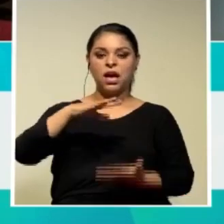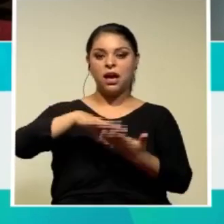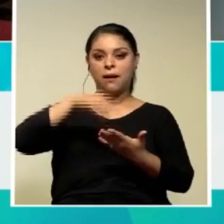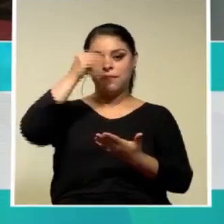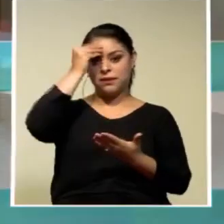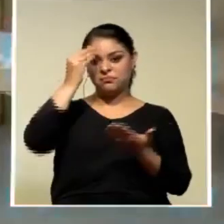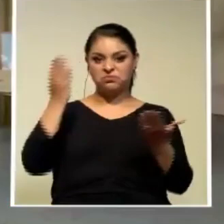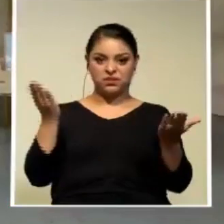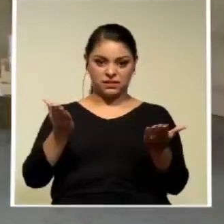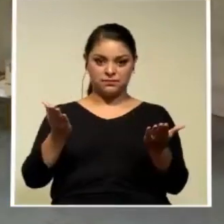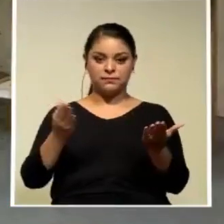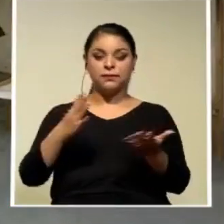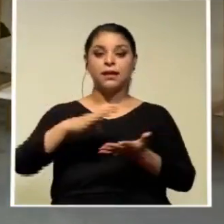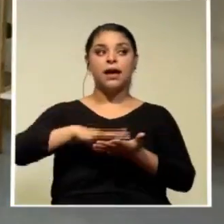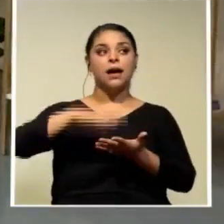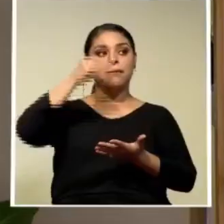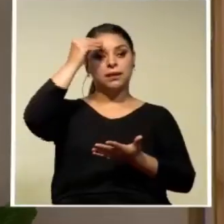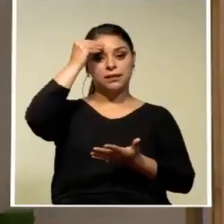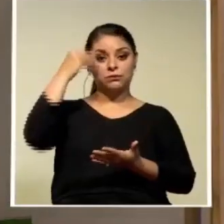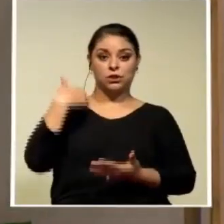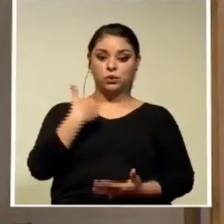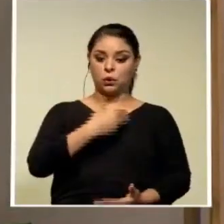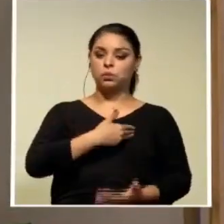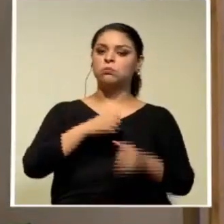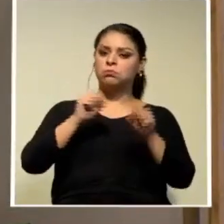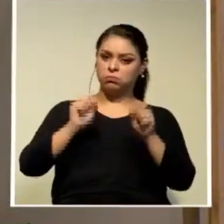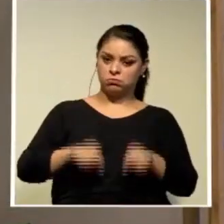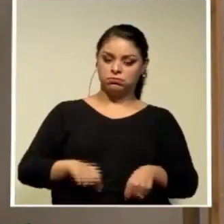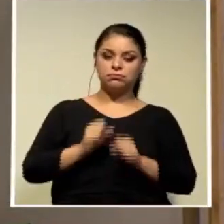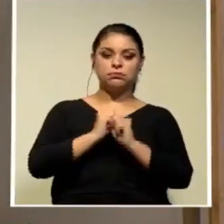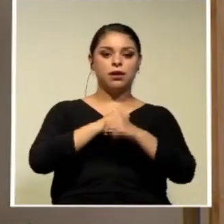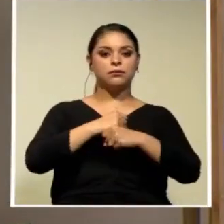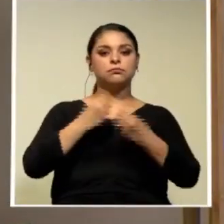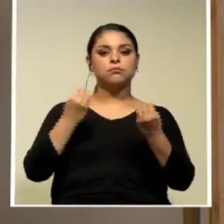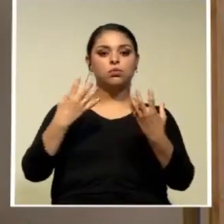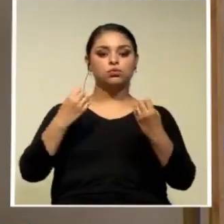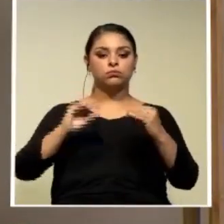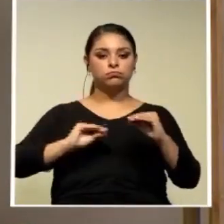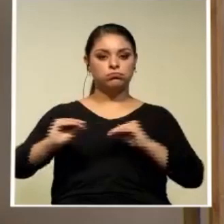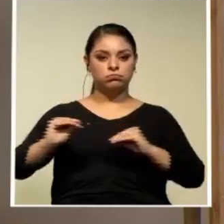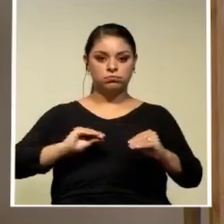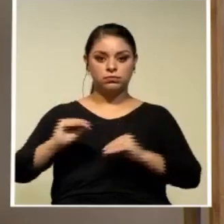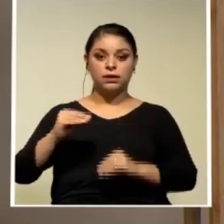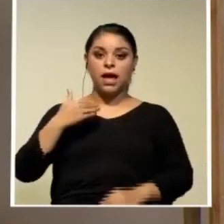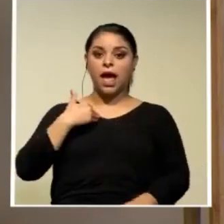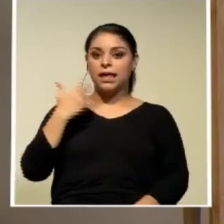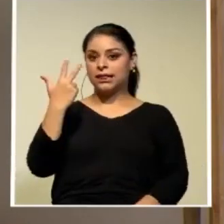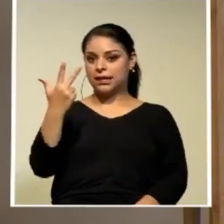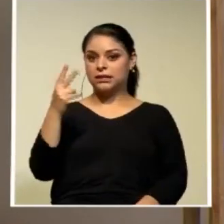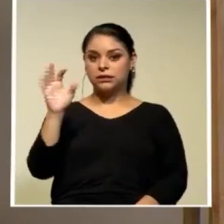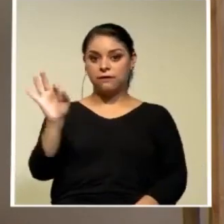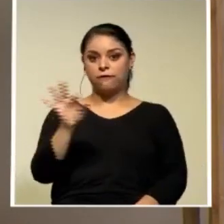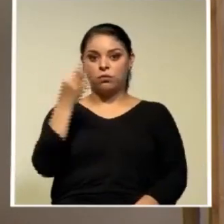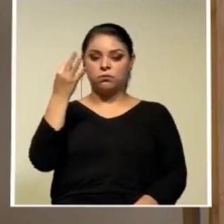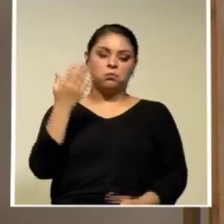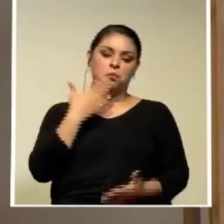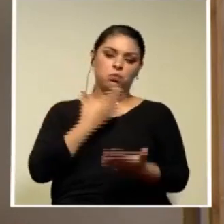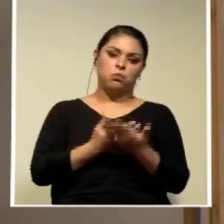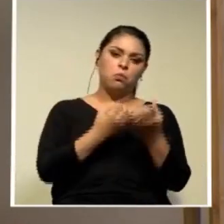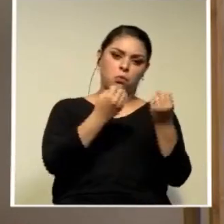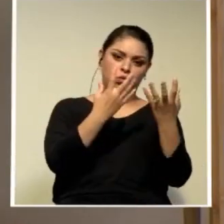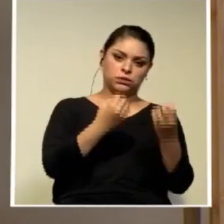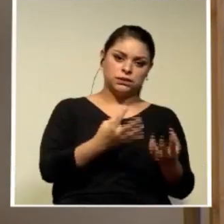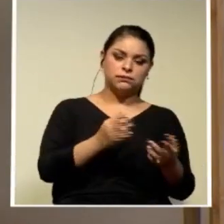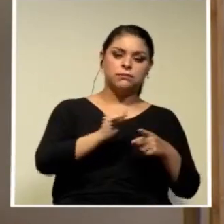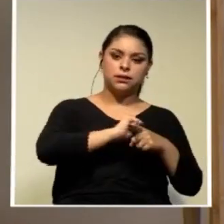niña Gwen? Bueno, yo aprendí que somos capaces de realizar muchos movimientos y que hay tres maneras, bueno, muchas de practicarlo, pero